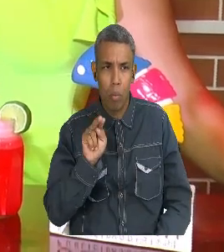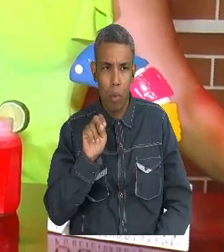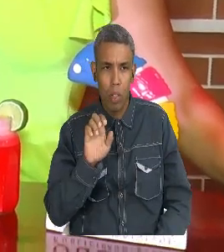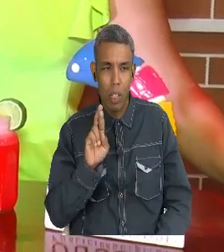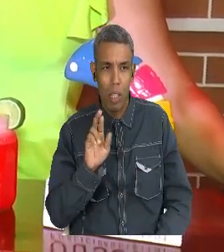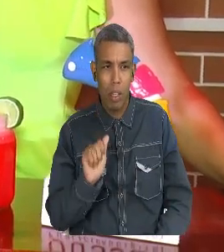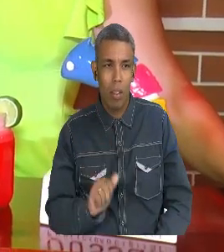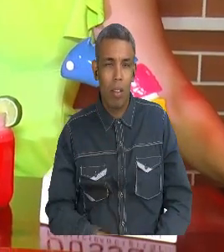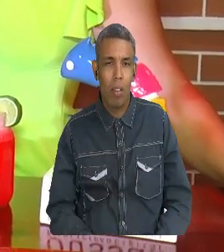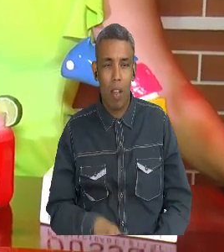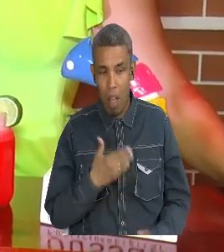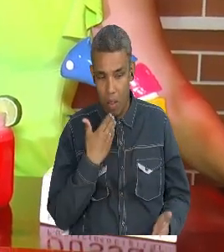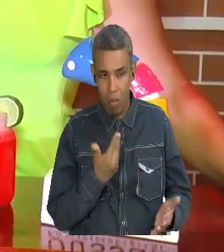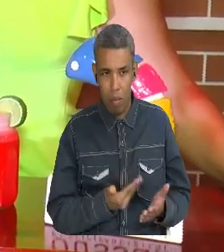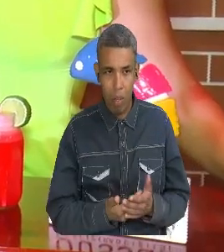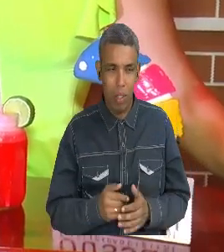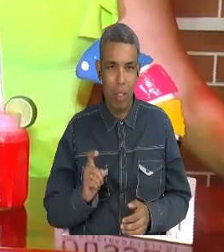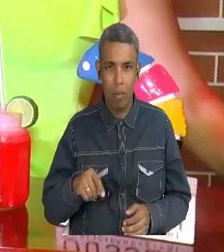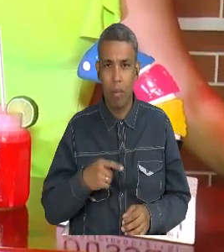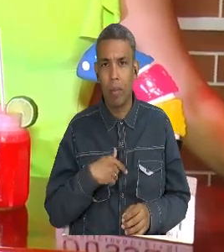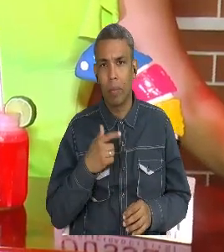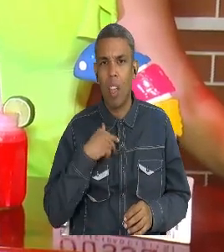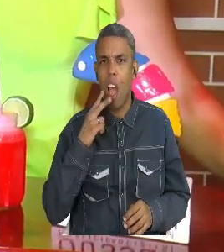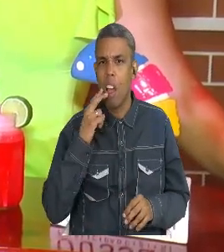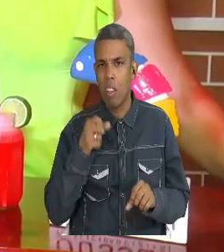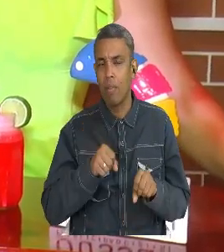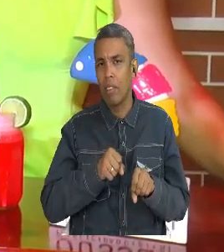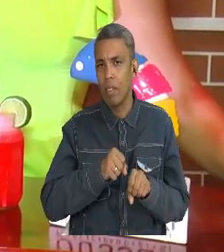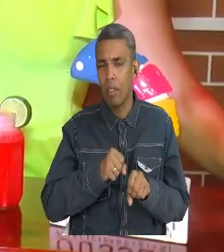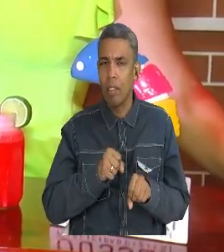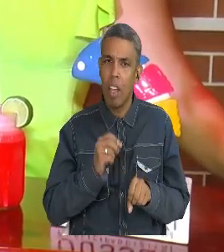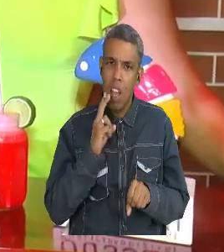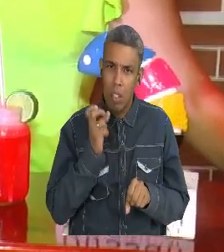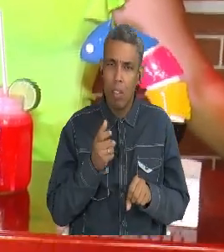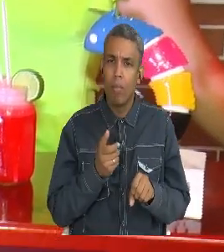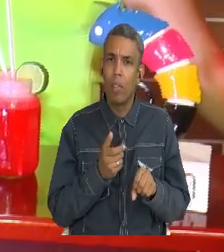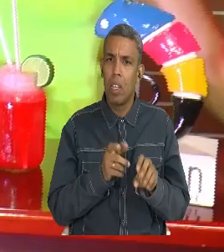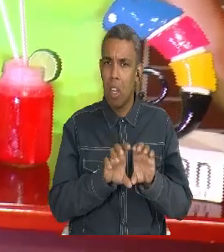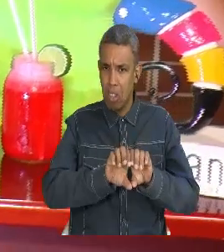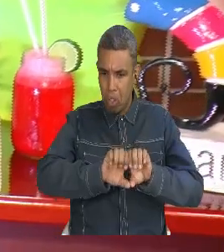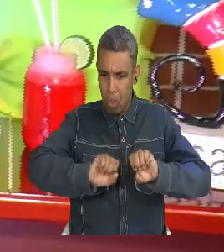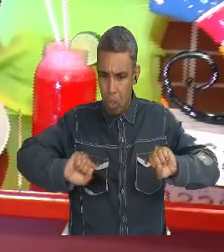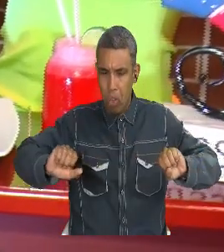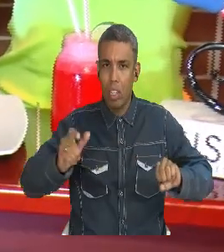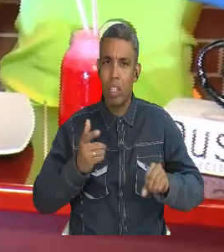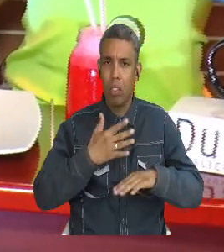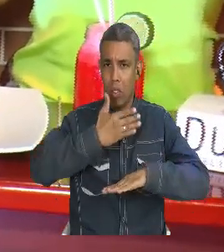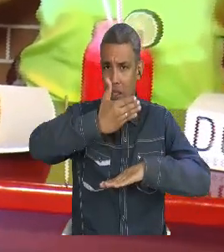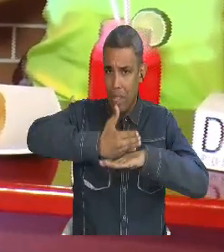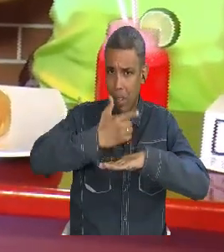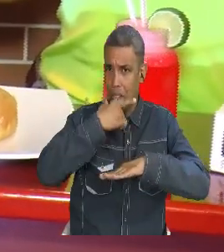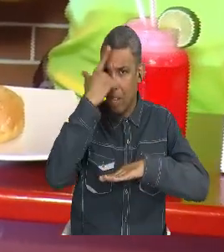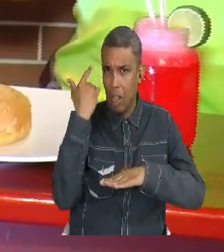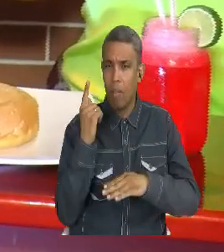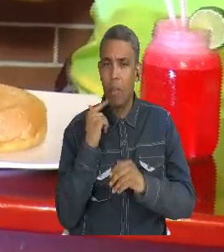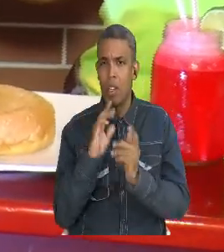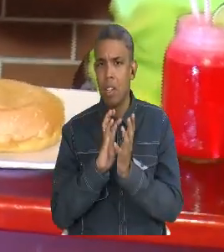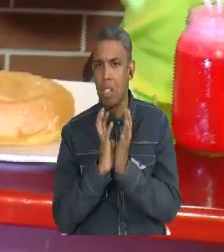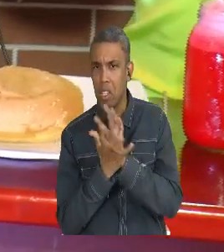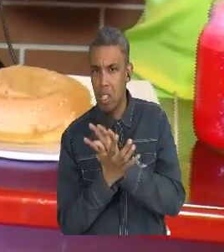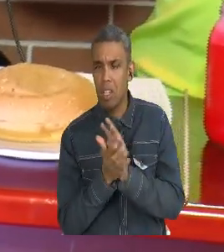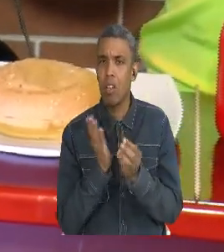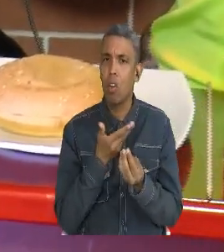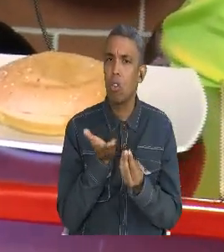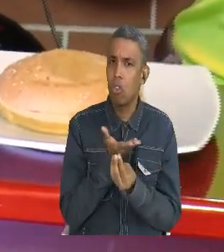pues necesitamos carne de res, chorizo, jamón, queso, nuestros vegetales, lechuga, tomate,